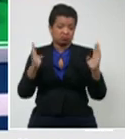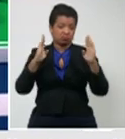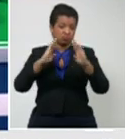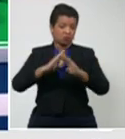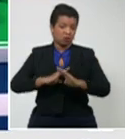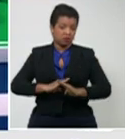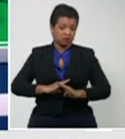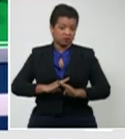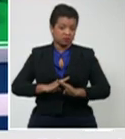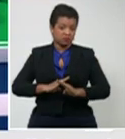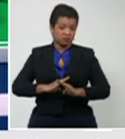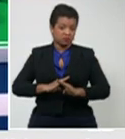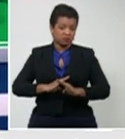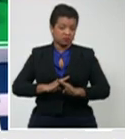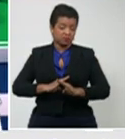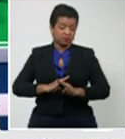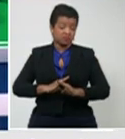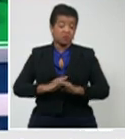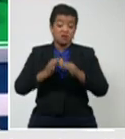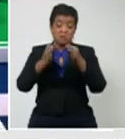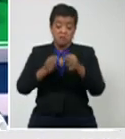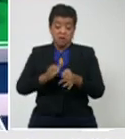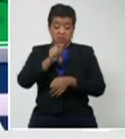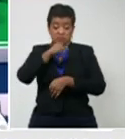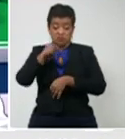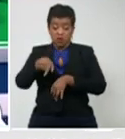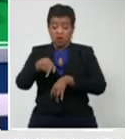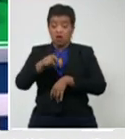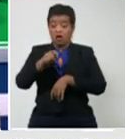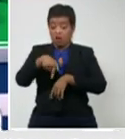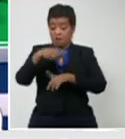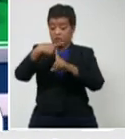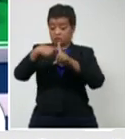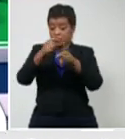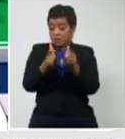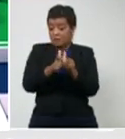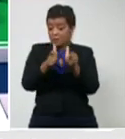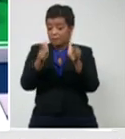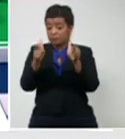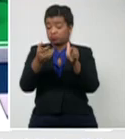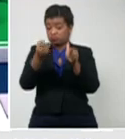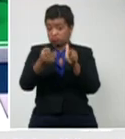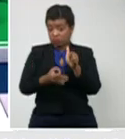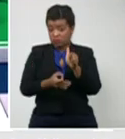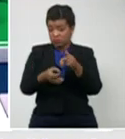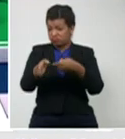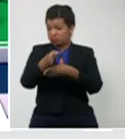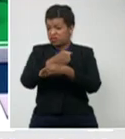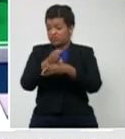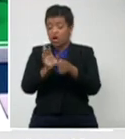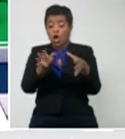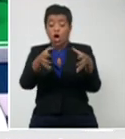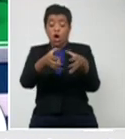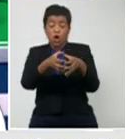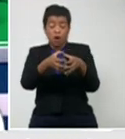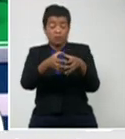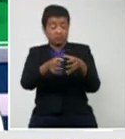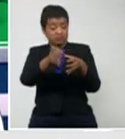realmente cuando se incrementan los casos, cuando los casos se incrementan en los grupos de edades que